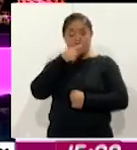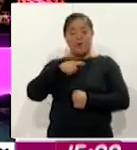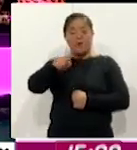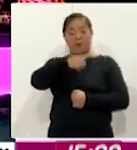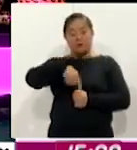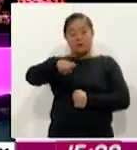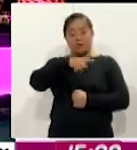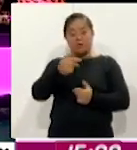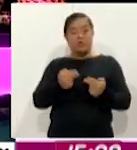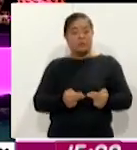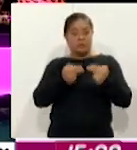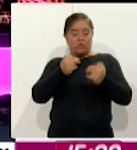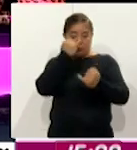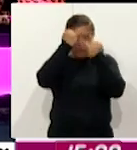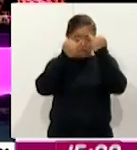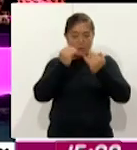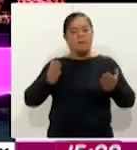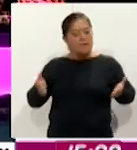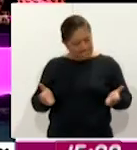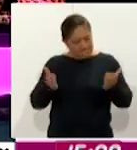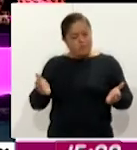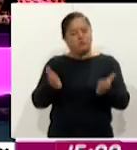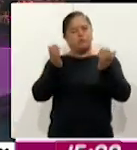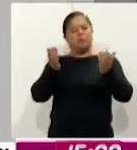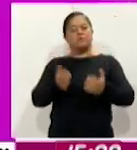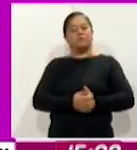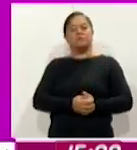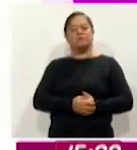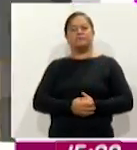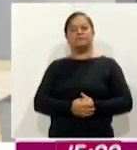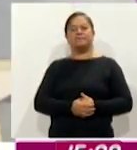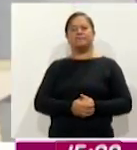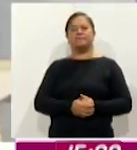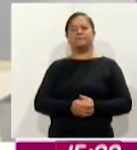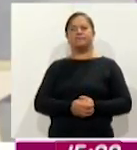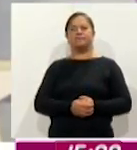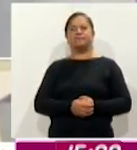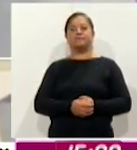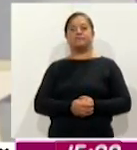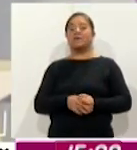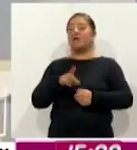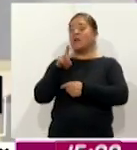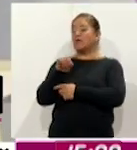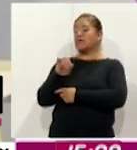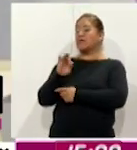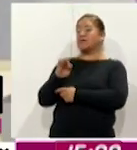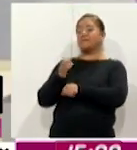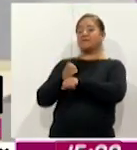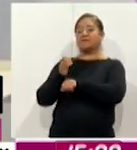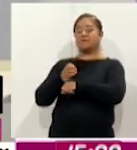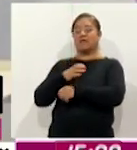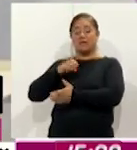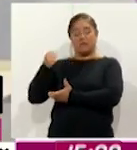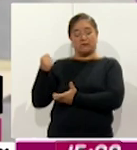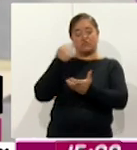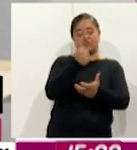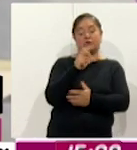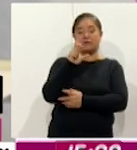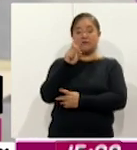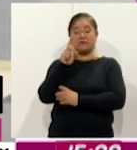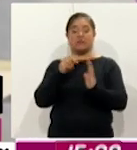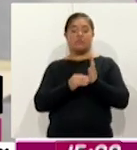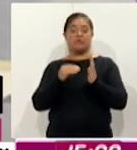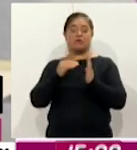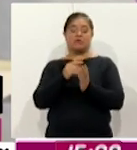los emprendimientos de las mujeres. A través del DIF estatal destinamos más de 30 millones